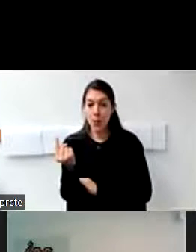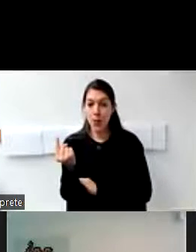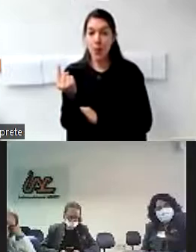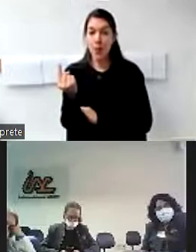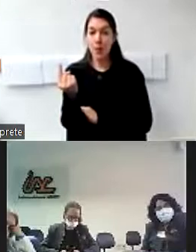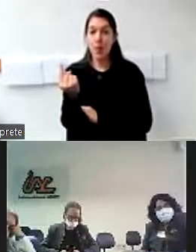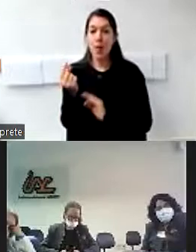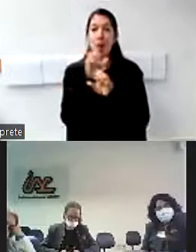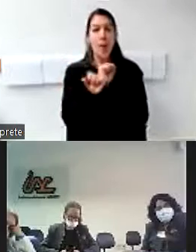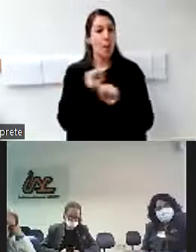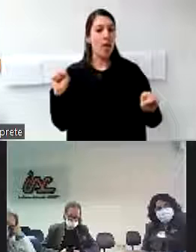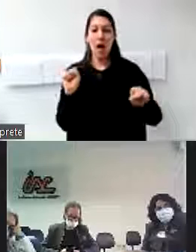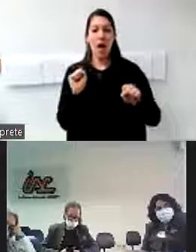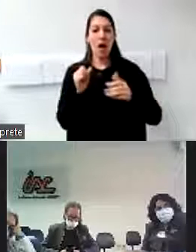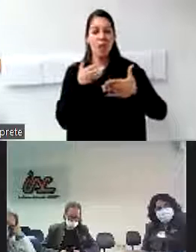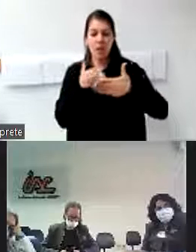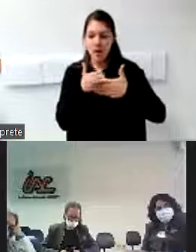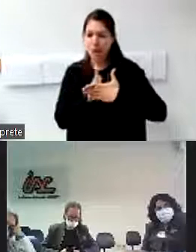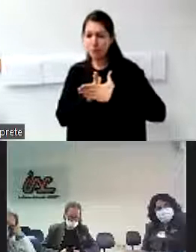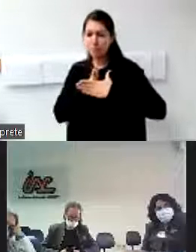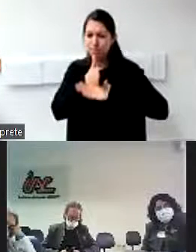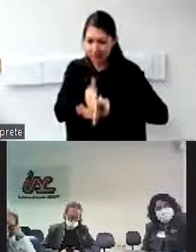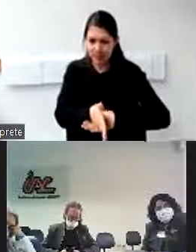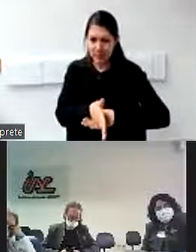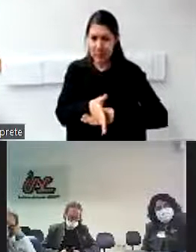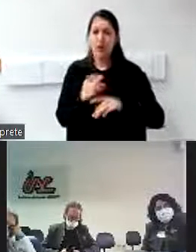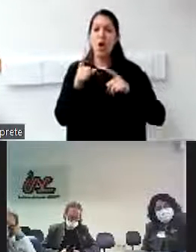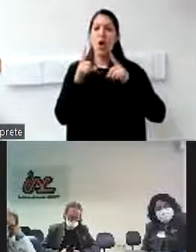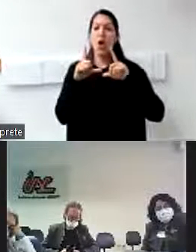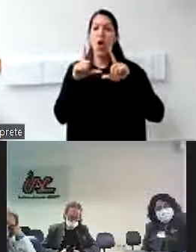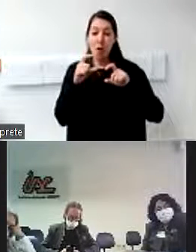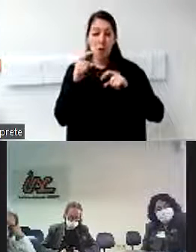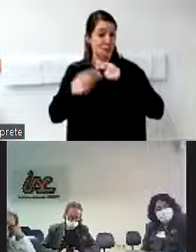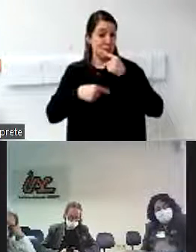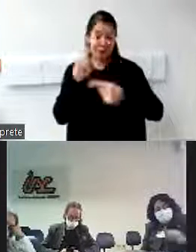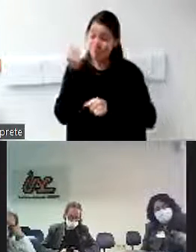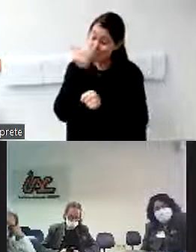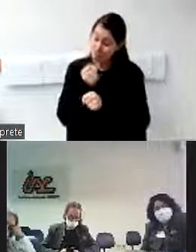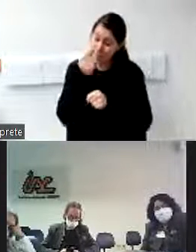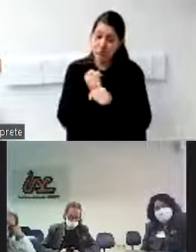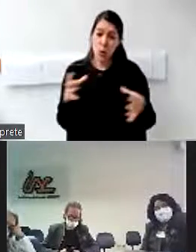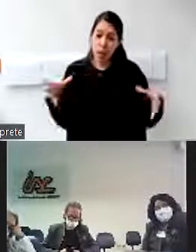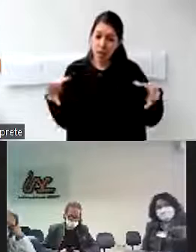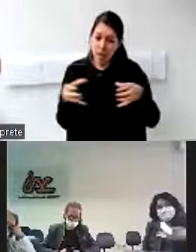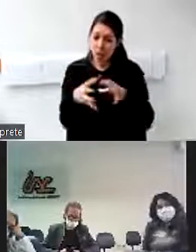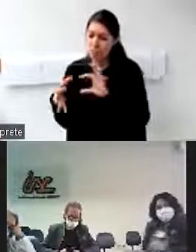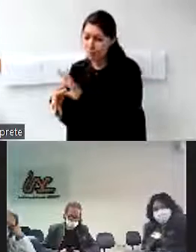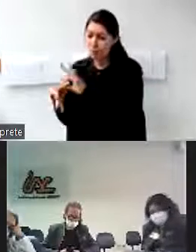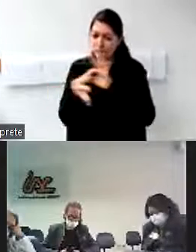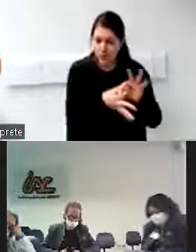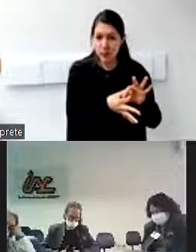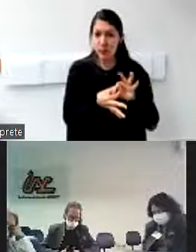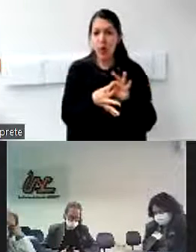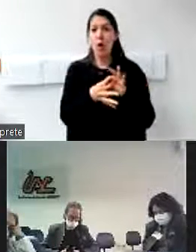para poder romperlas, ¿no? Así que obviamente vamos a seguir trabajando en equipo y en conjunto, tanto con